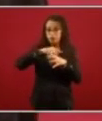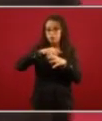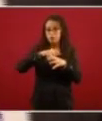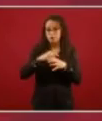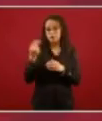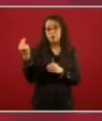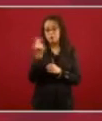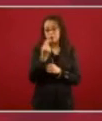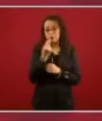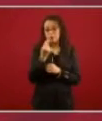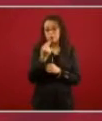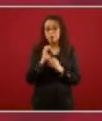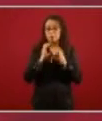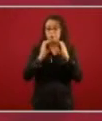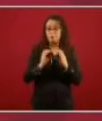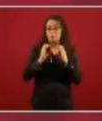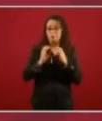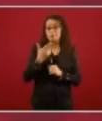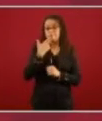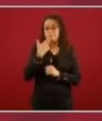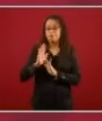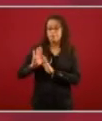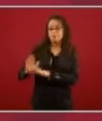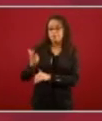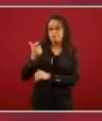tenemos que cuidar nuestras reservas.